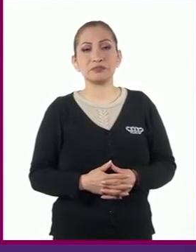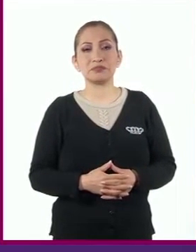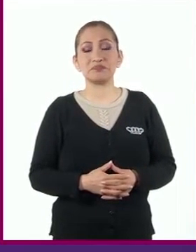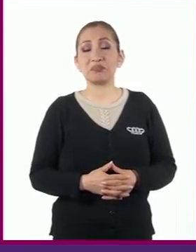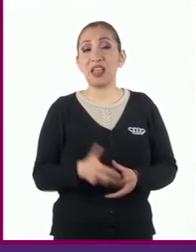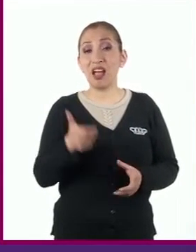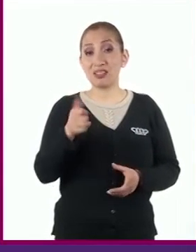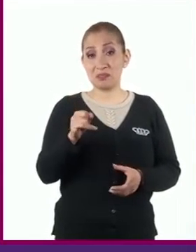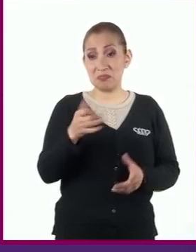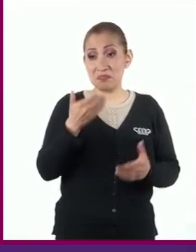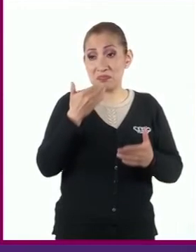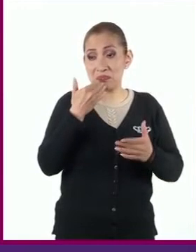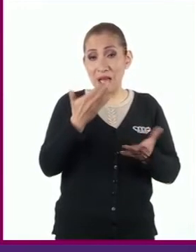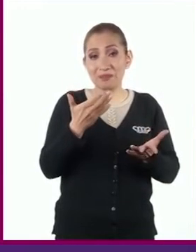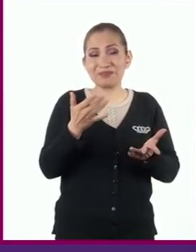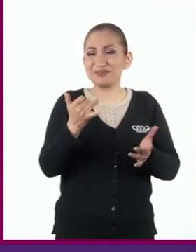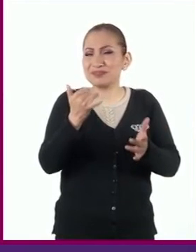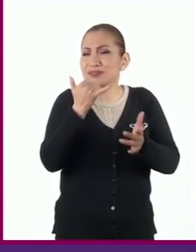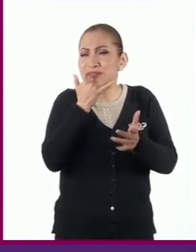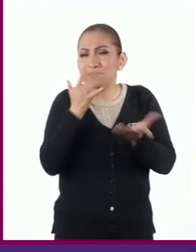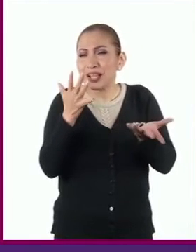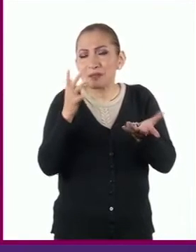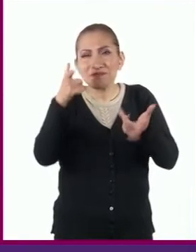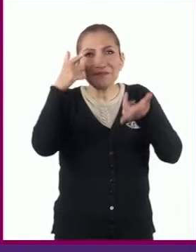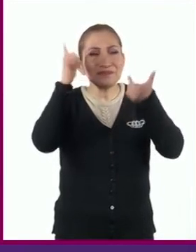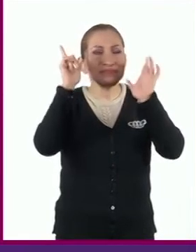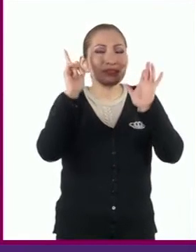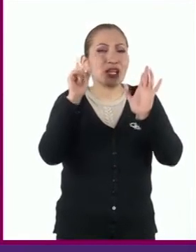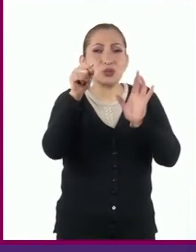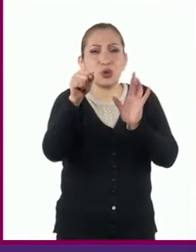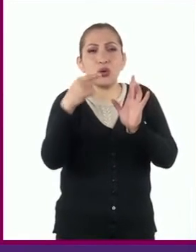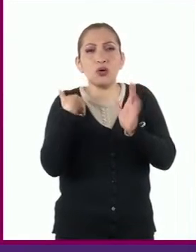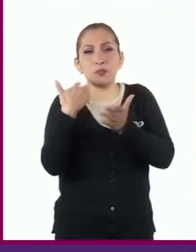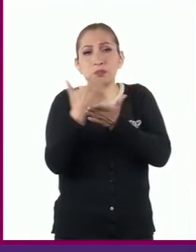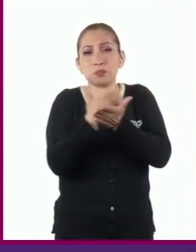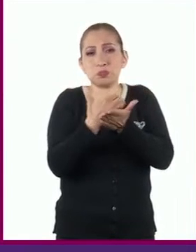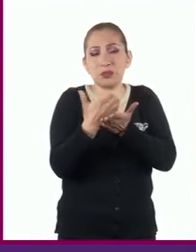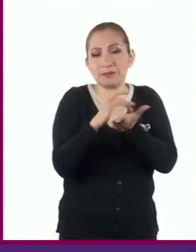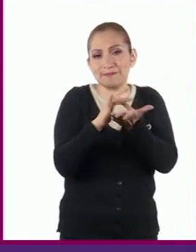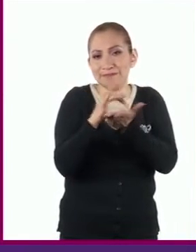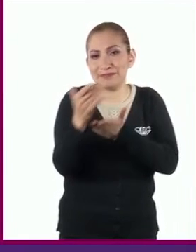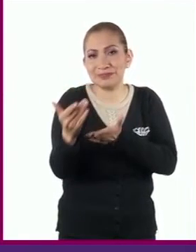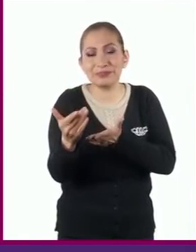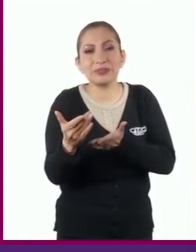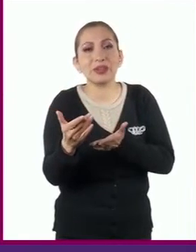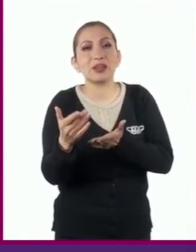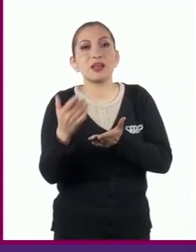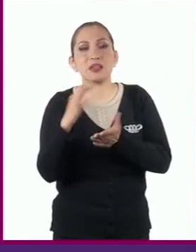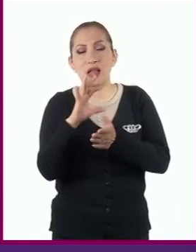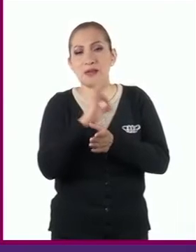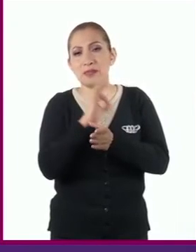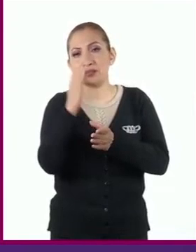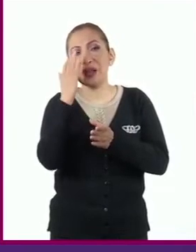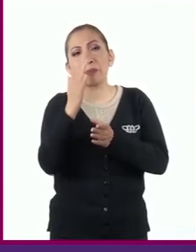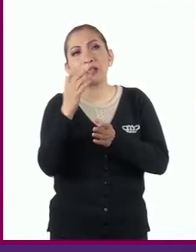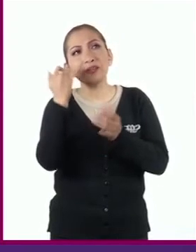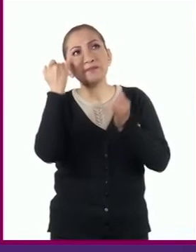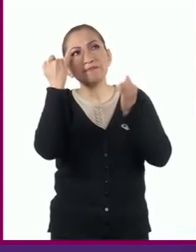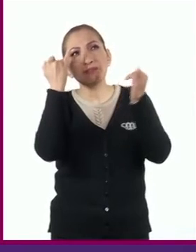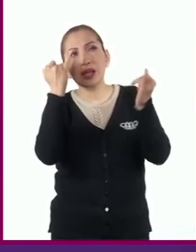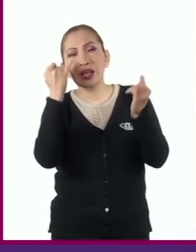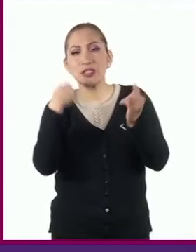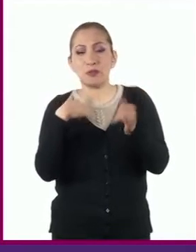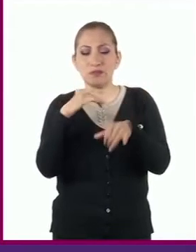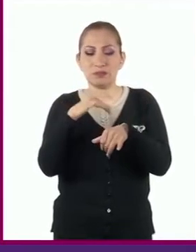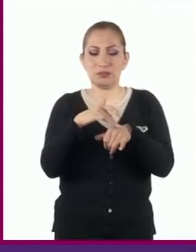Así, muy bien. Perdóname, fui un loco. Tú me curaste. Gracias. Y ya puedo saber lo que imagino y